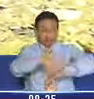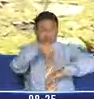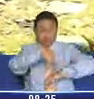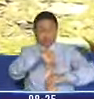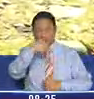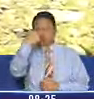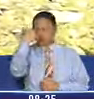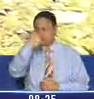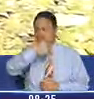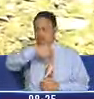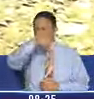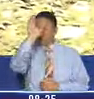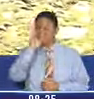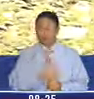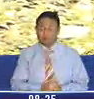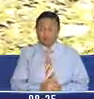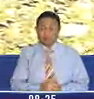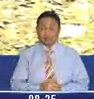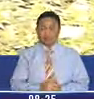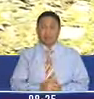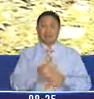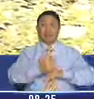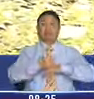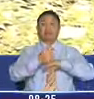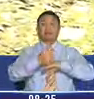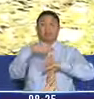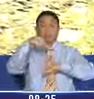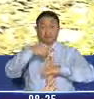Benavides, olvidada para toda la vida.